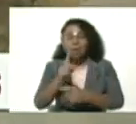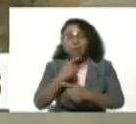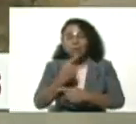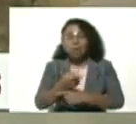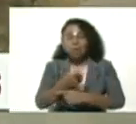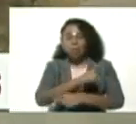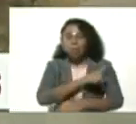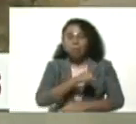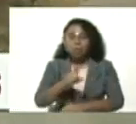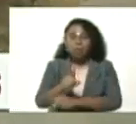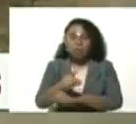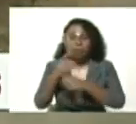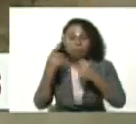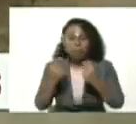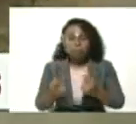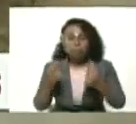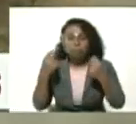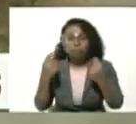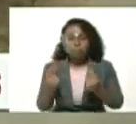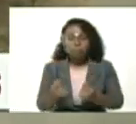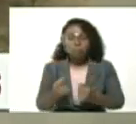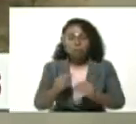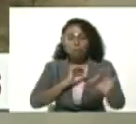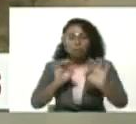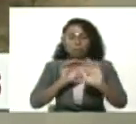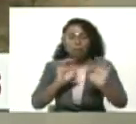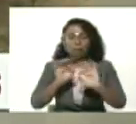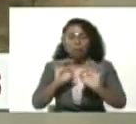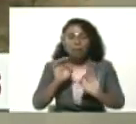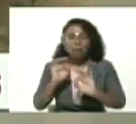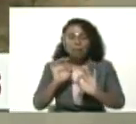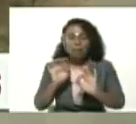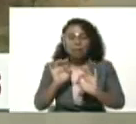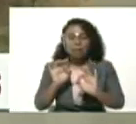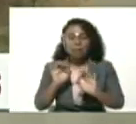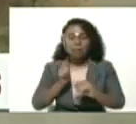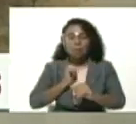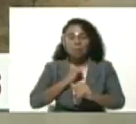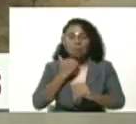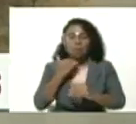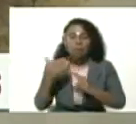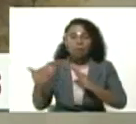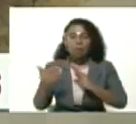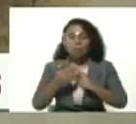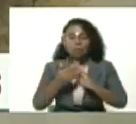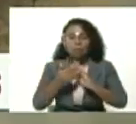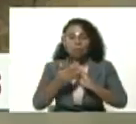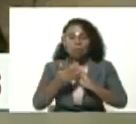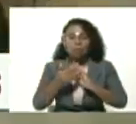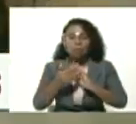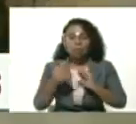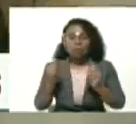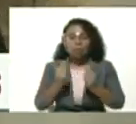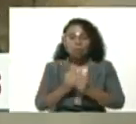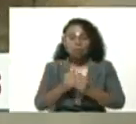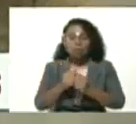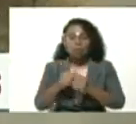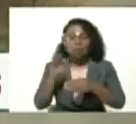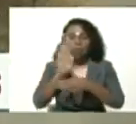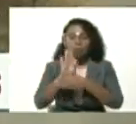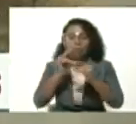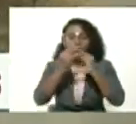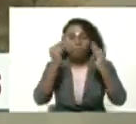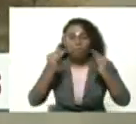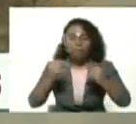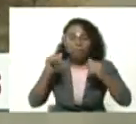ordenó activar, para estar preparado para cualquier reincidencia de la afectación, con refugios acá mismo en